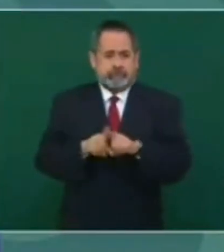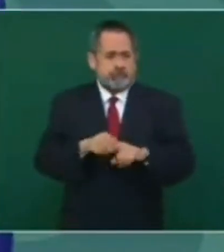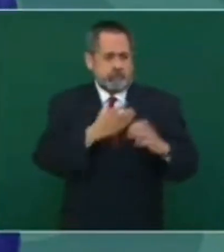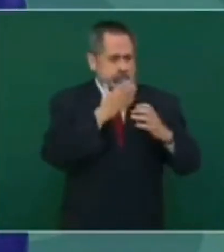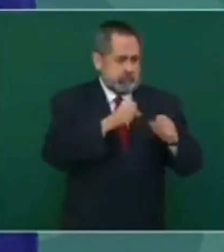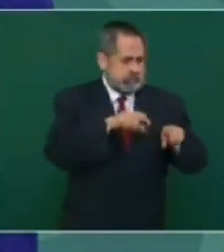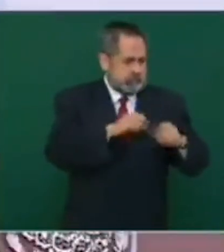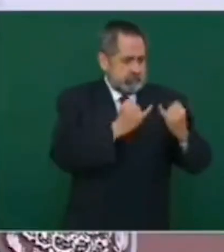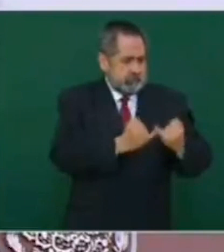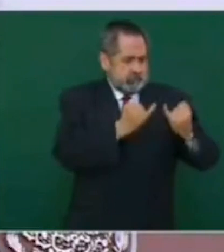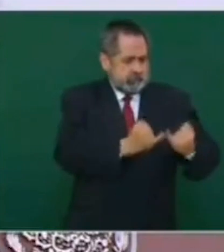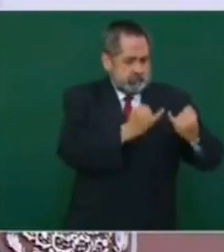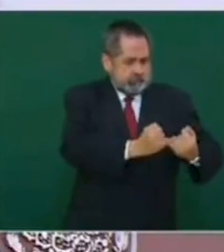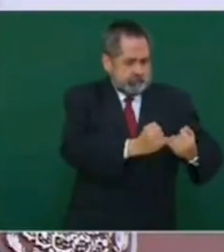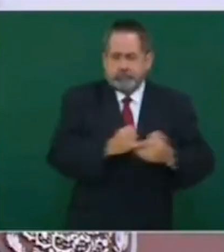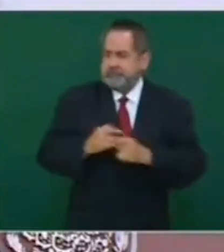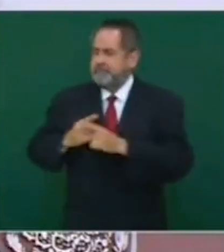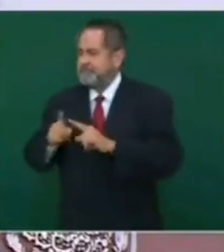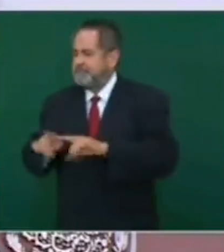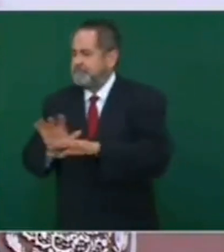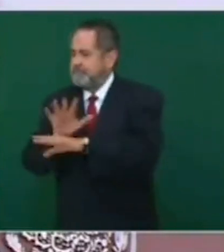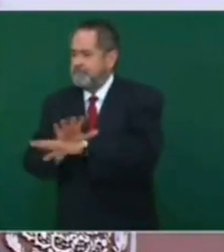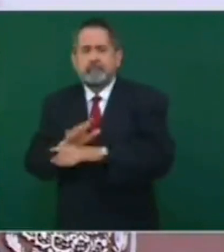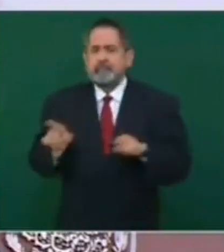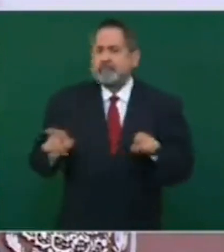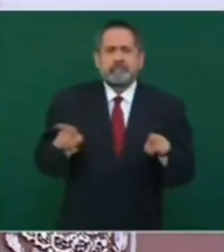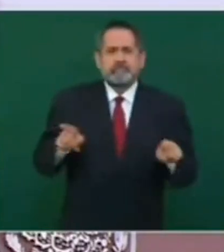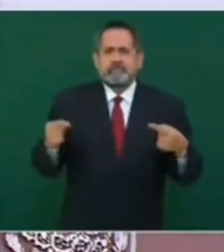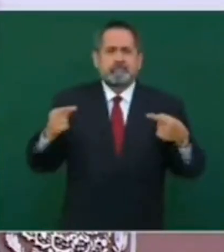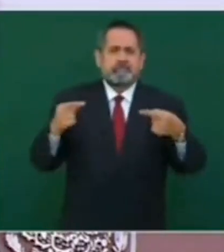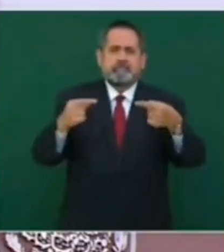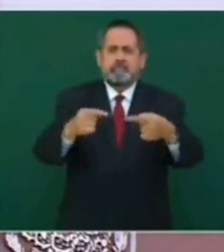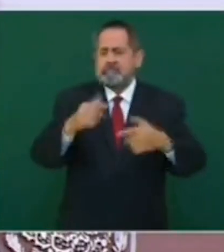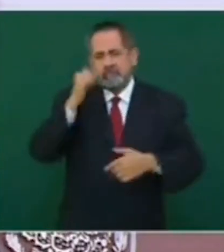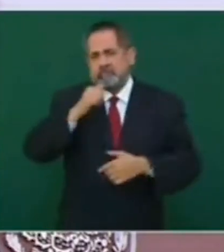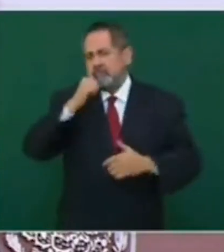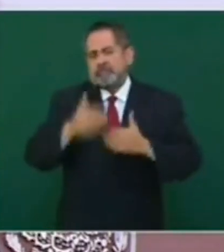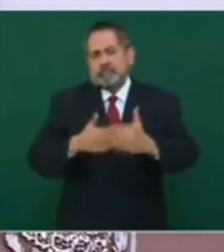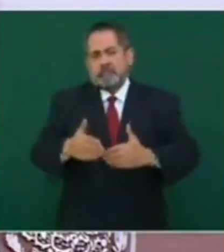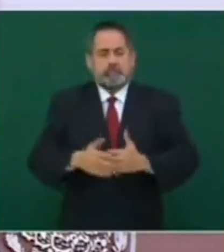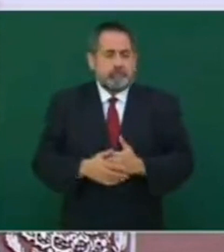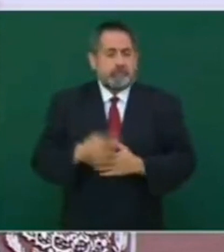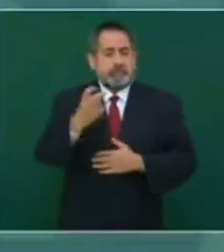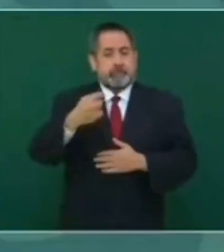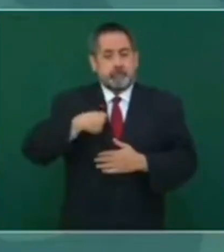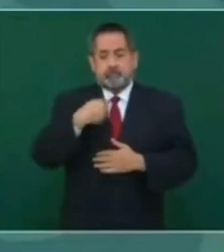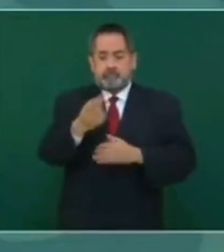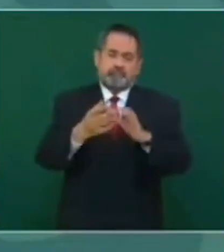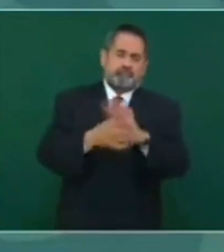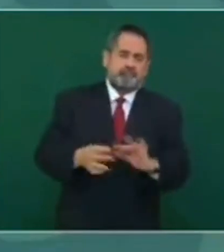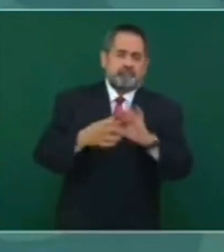y el pensamiento liberal gym y si toco el tema